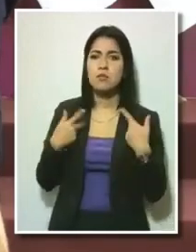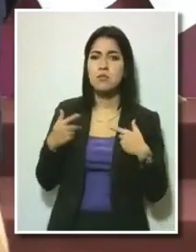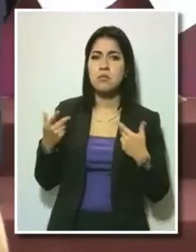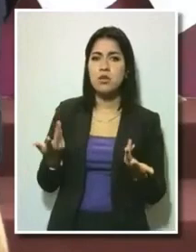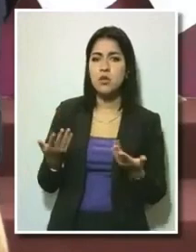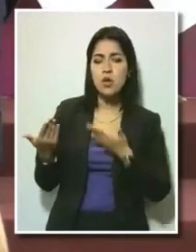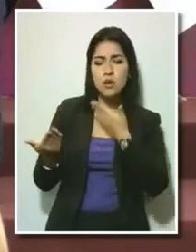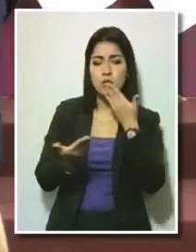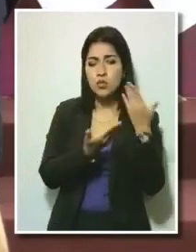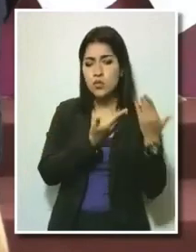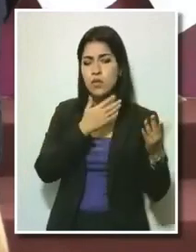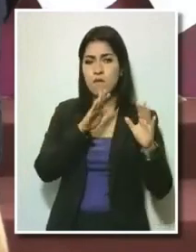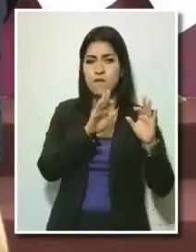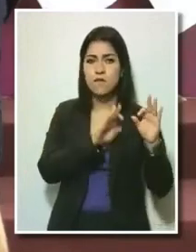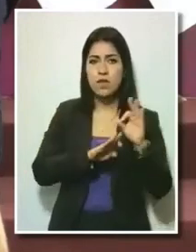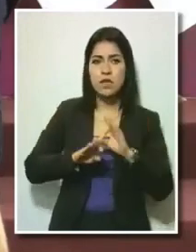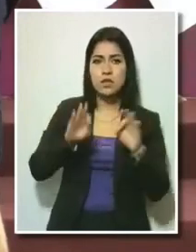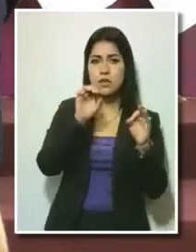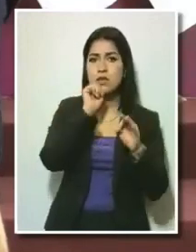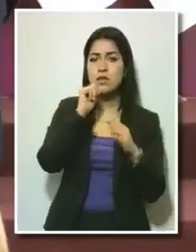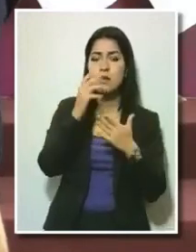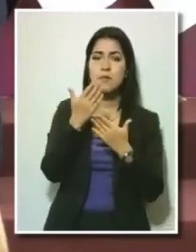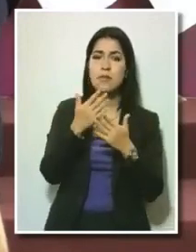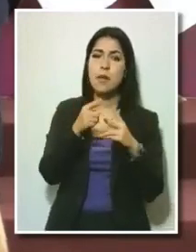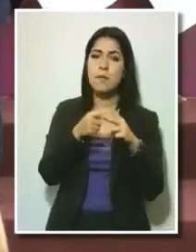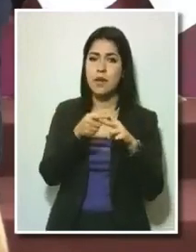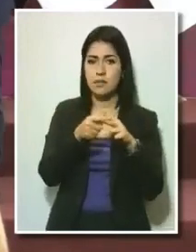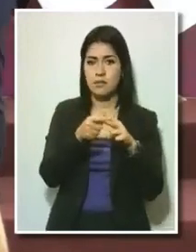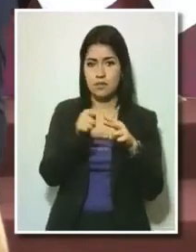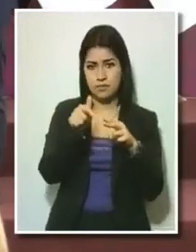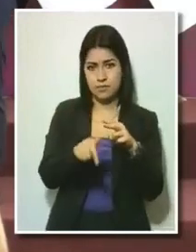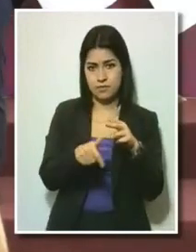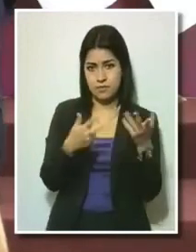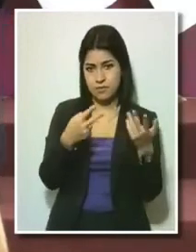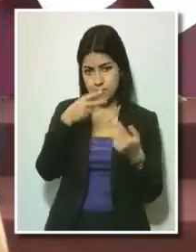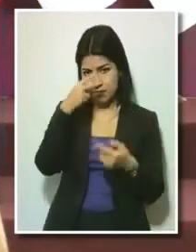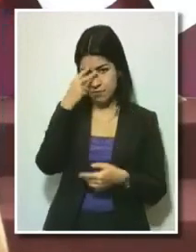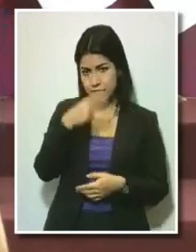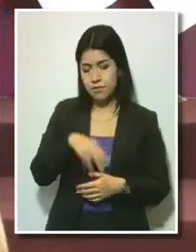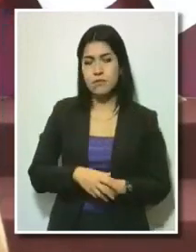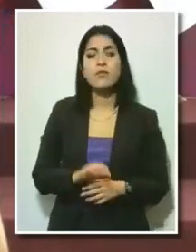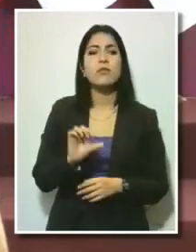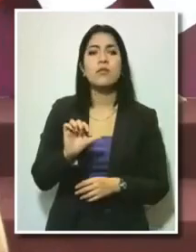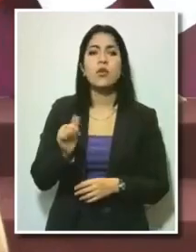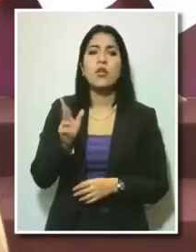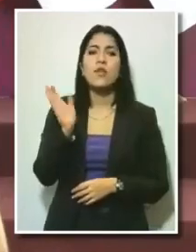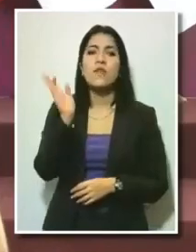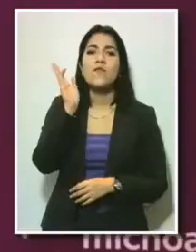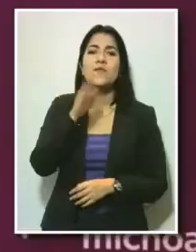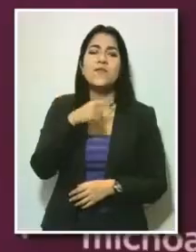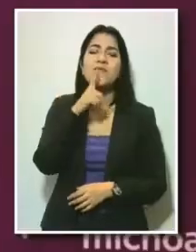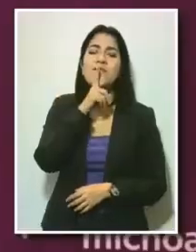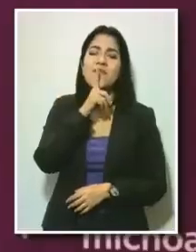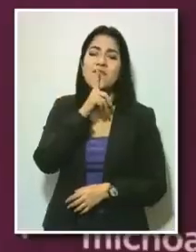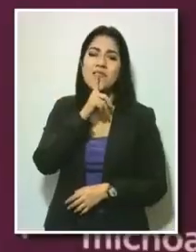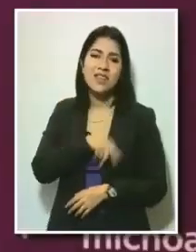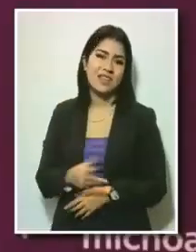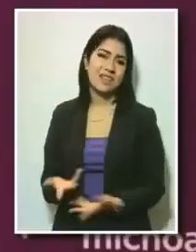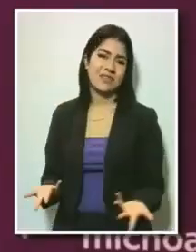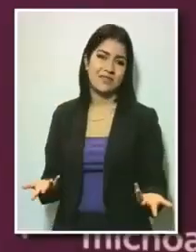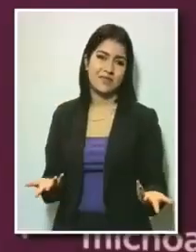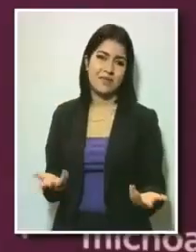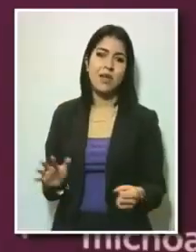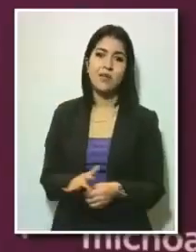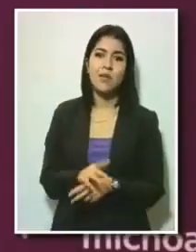ahora. Esa sería mi primera pregunta. Adelante, Carmen. Gracias. Otra falacia más. Las matemáticas,